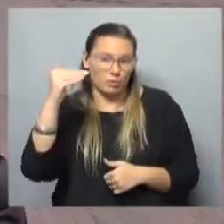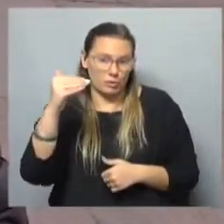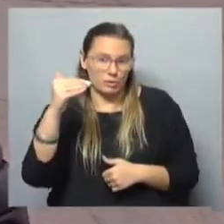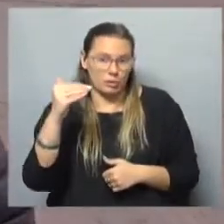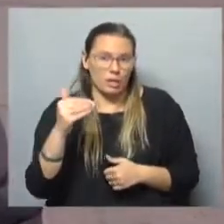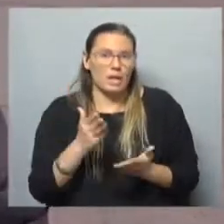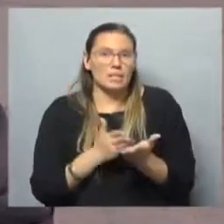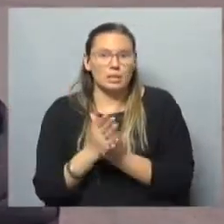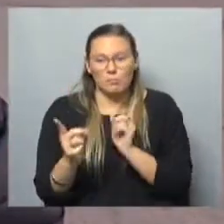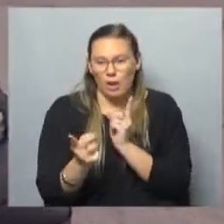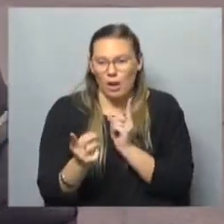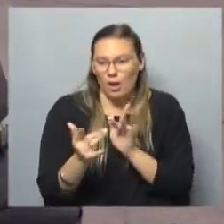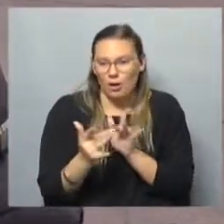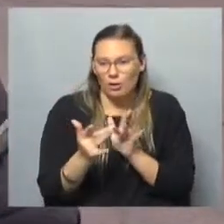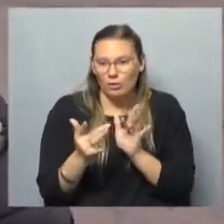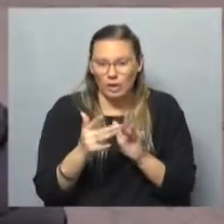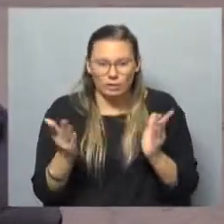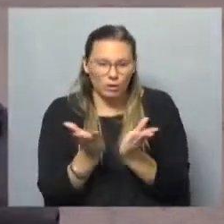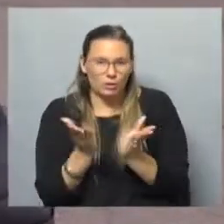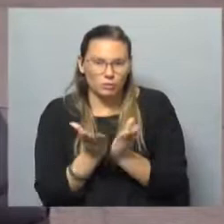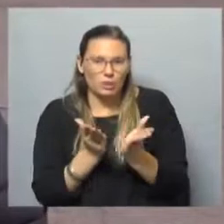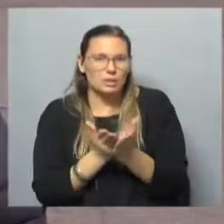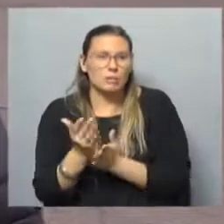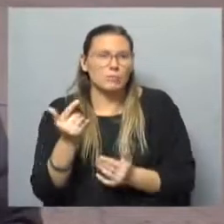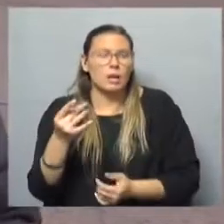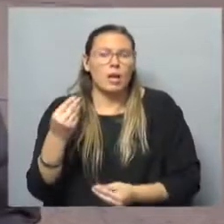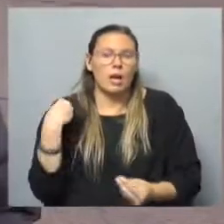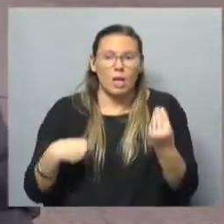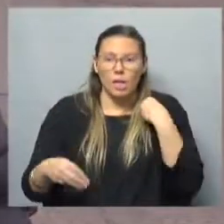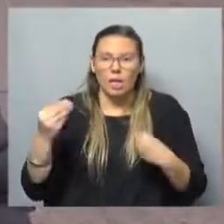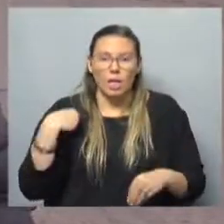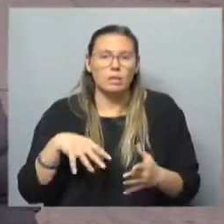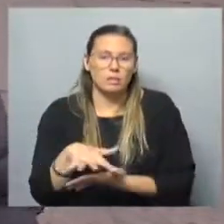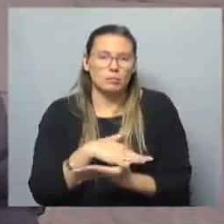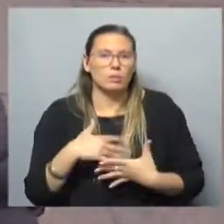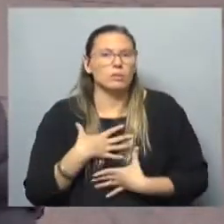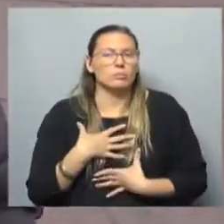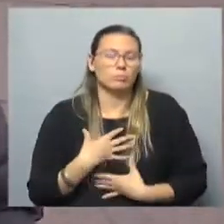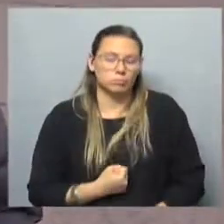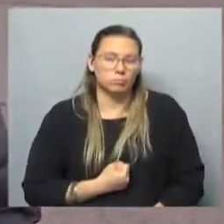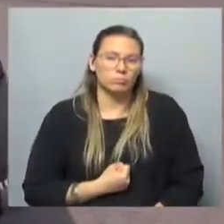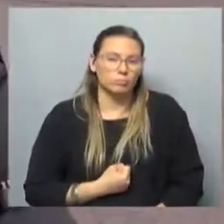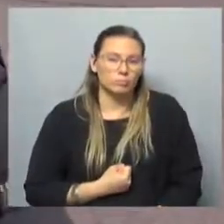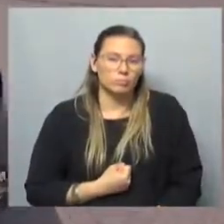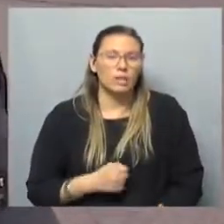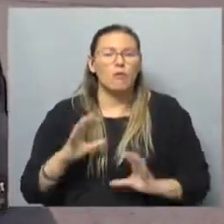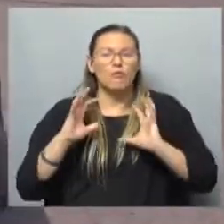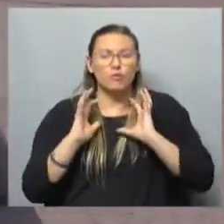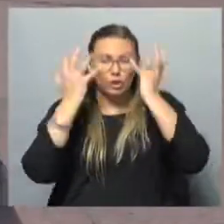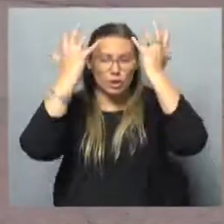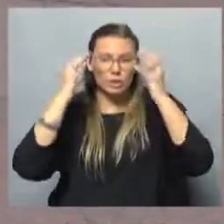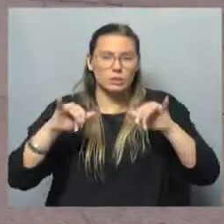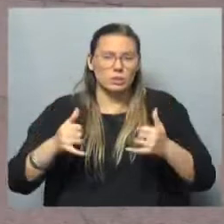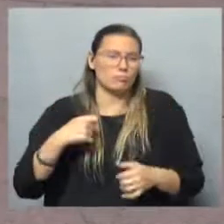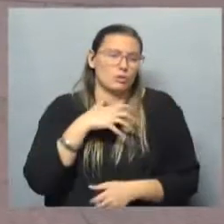todo el tiempo con alumnos y todo el tiempo estamos recibiendo noticias y sí, me toca de cerca y es angustiante, me genera angustia. La violencia está instalada